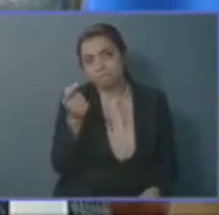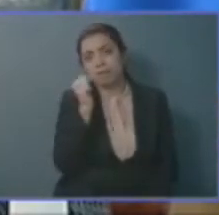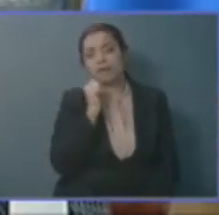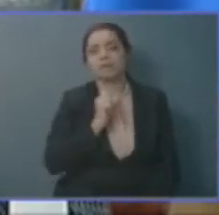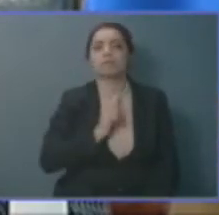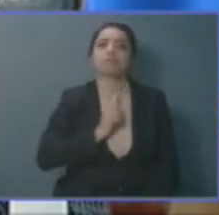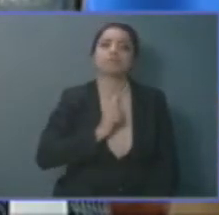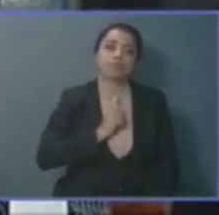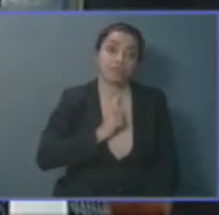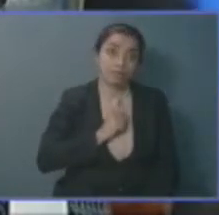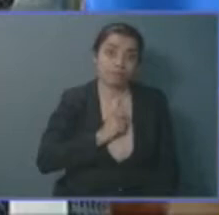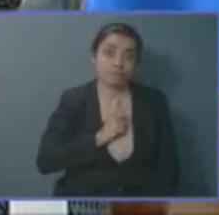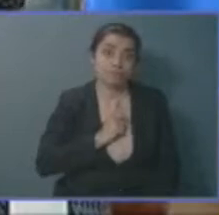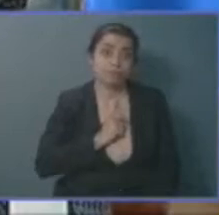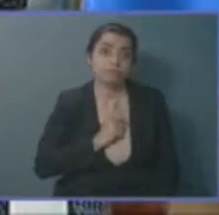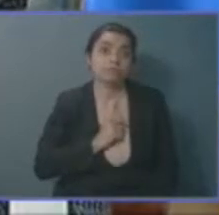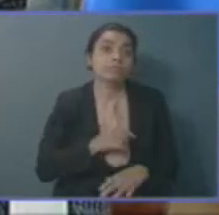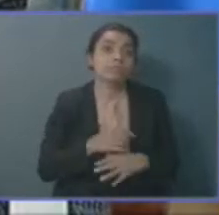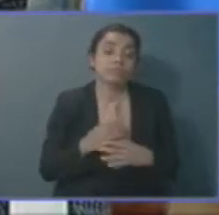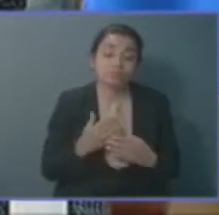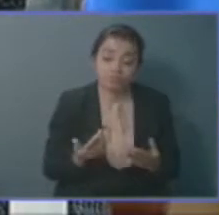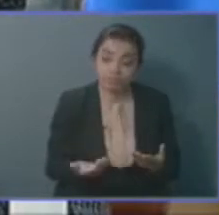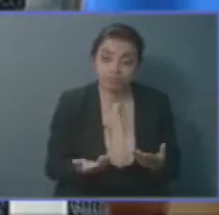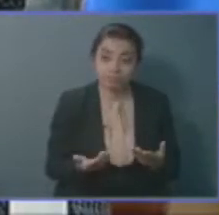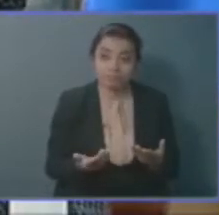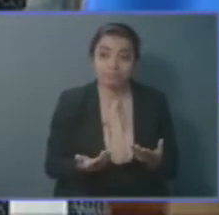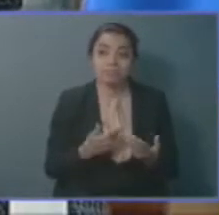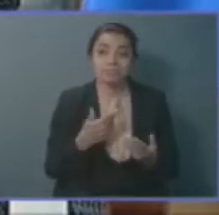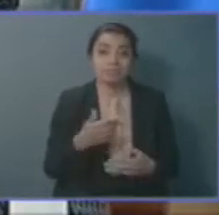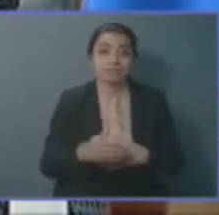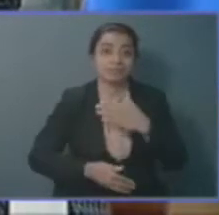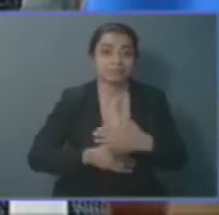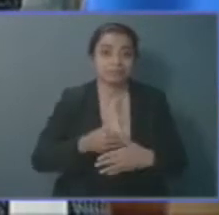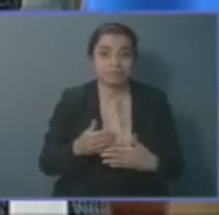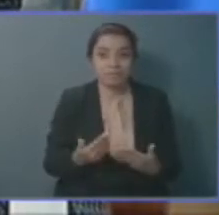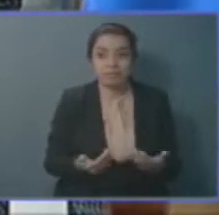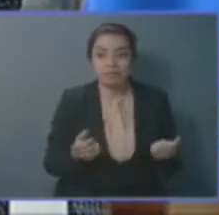finalmente teníamos un producto